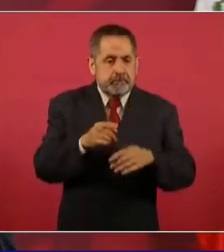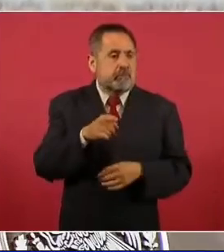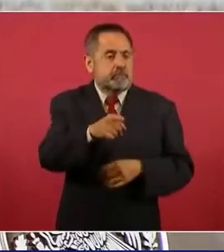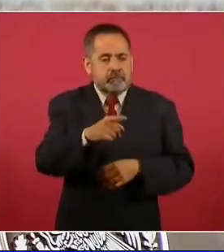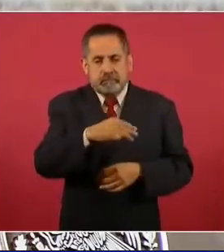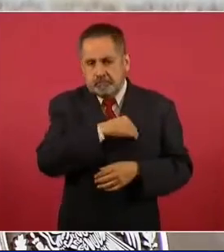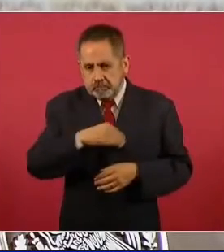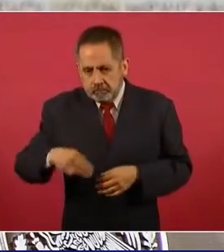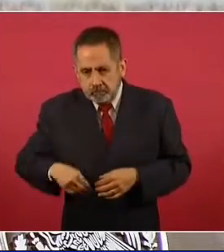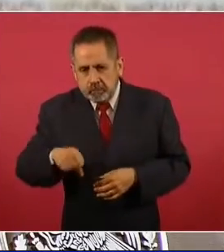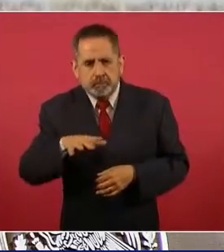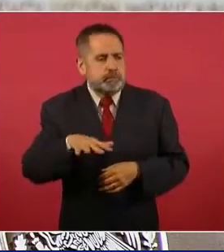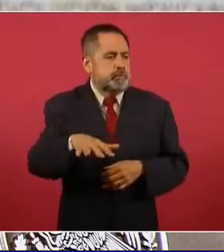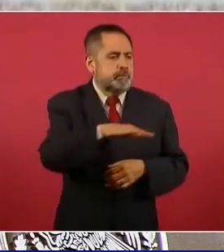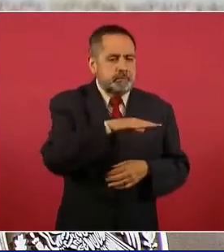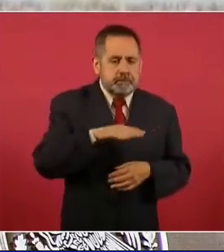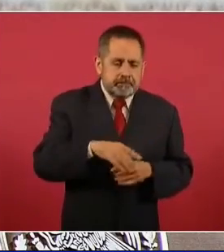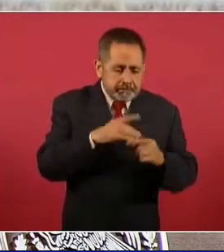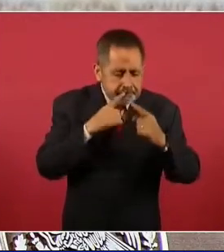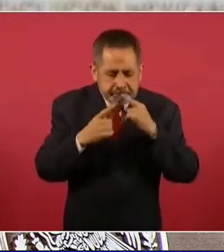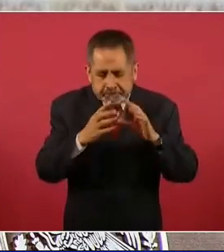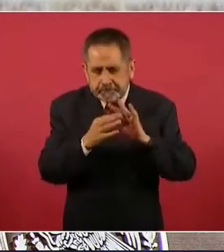autoridades locales